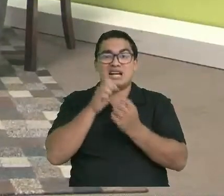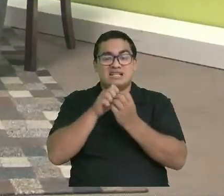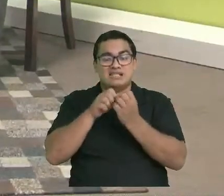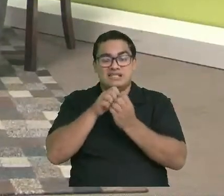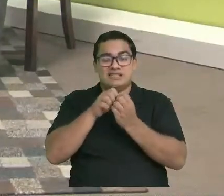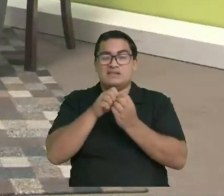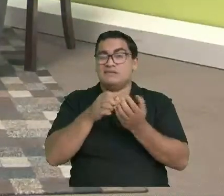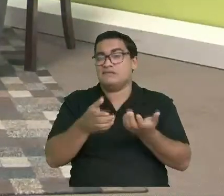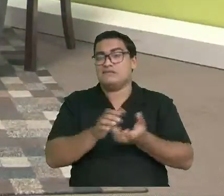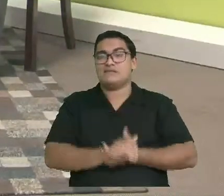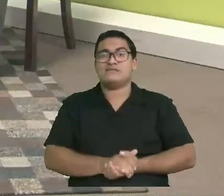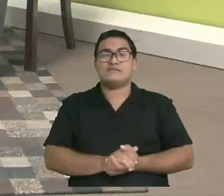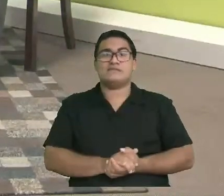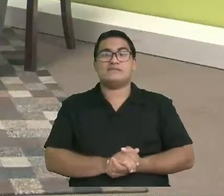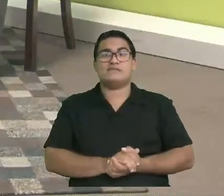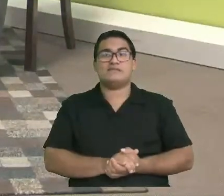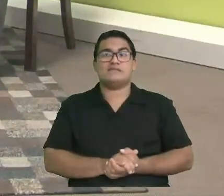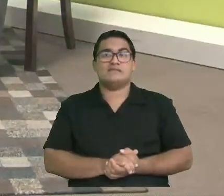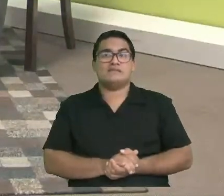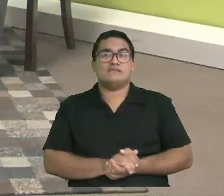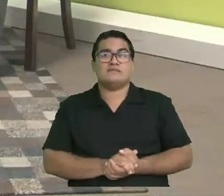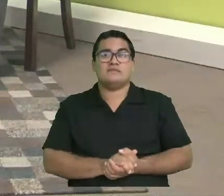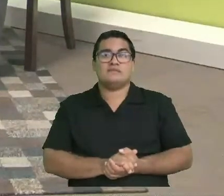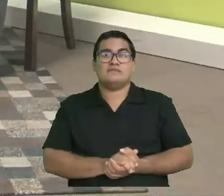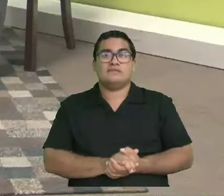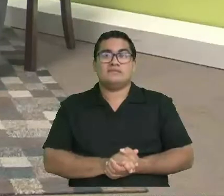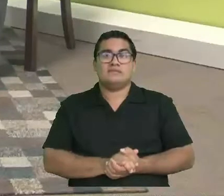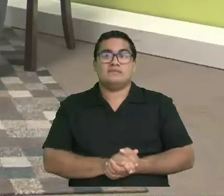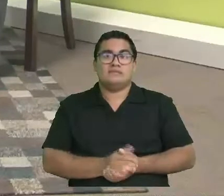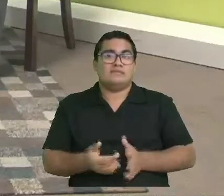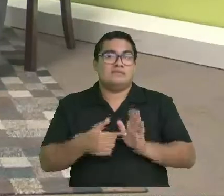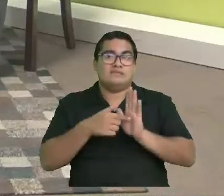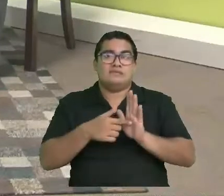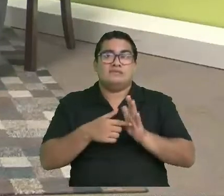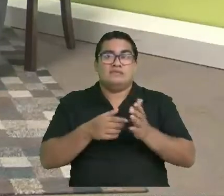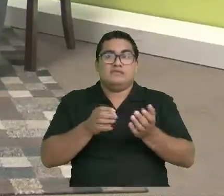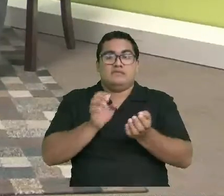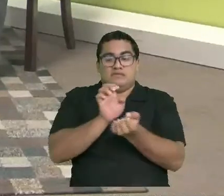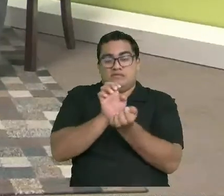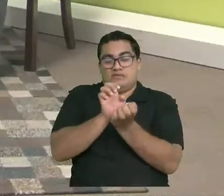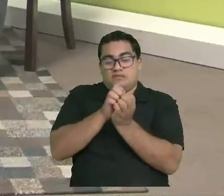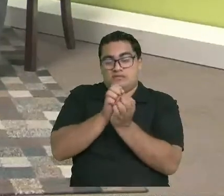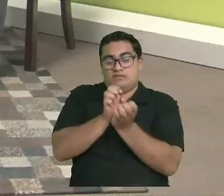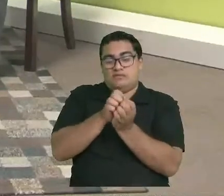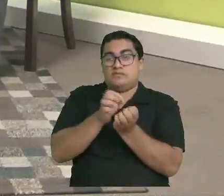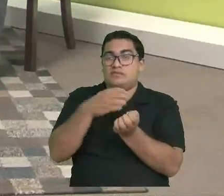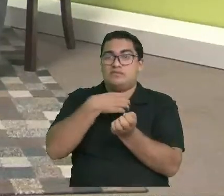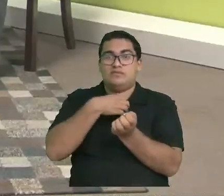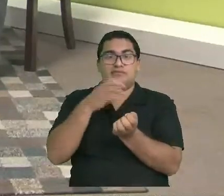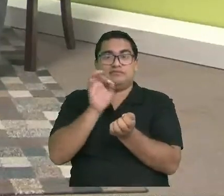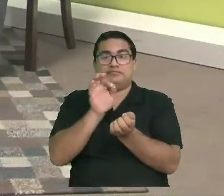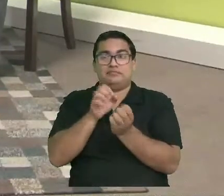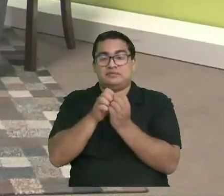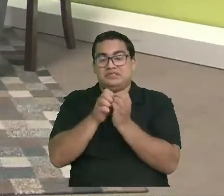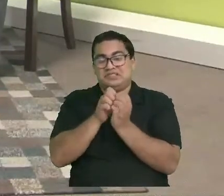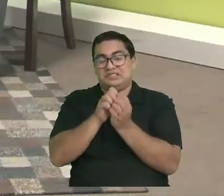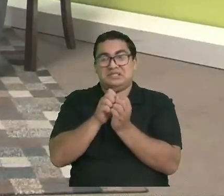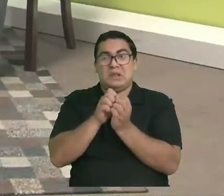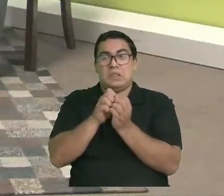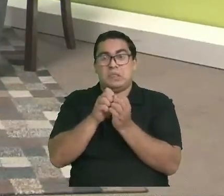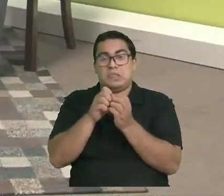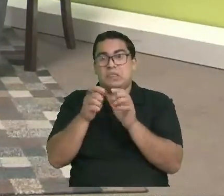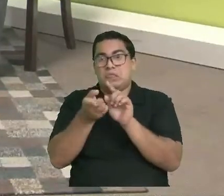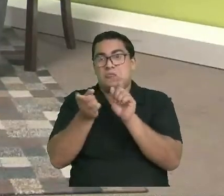Entonces, cuando ya perdemos la anatomía de los dientes. Ajá, la forma. Y la altura de los dientes, también vamos a tener